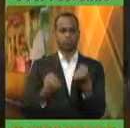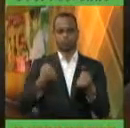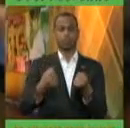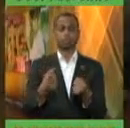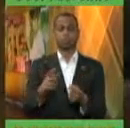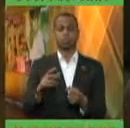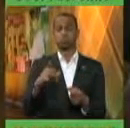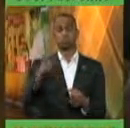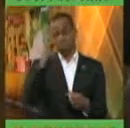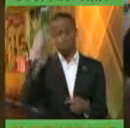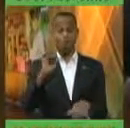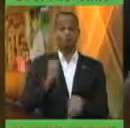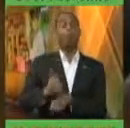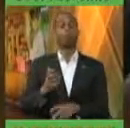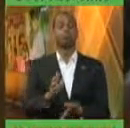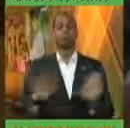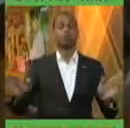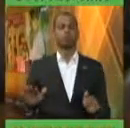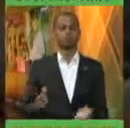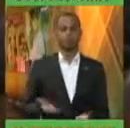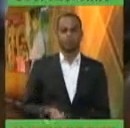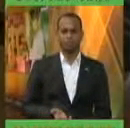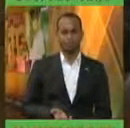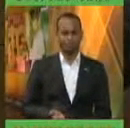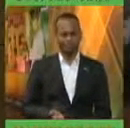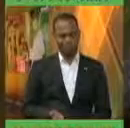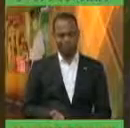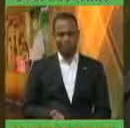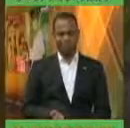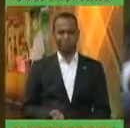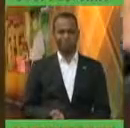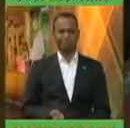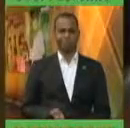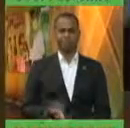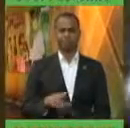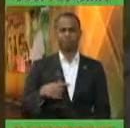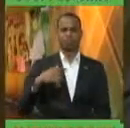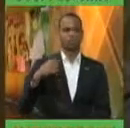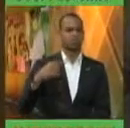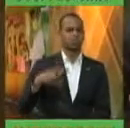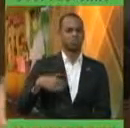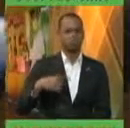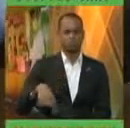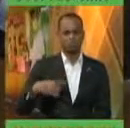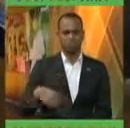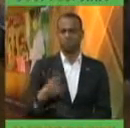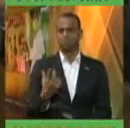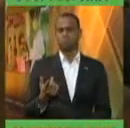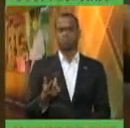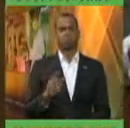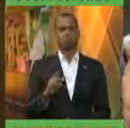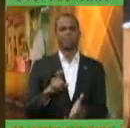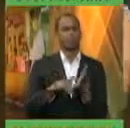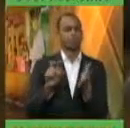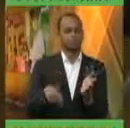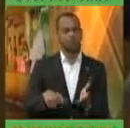improvisadas es improvisada de taxistas de hecho fuera del carro público